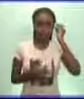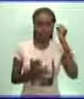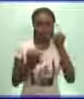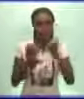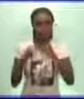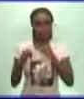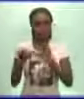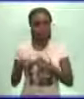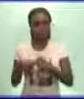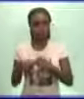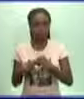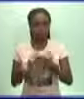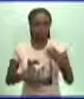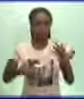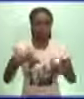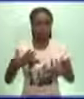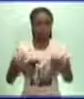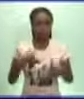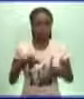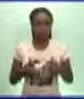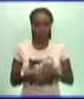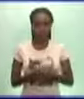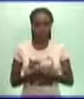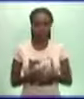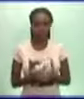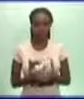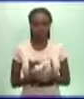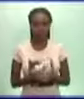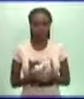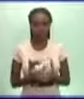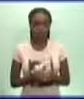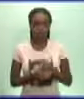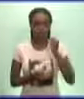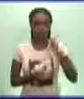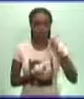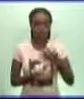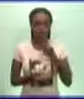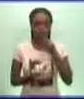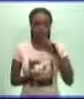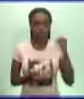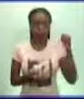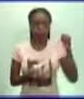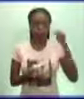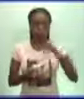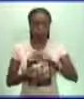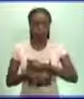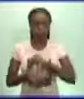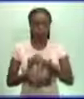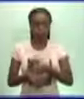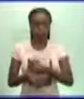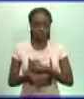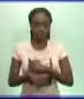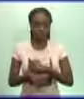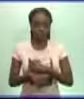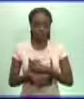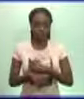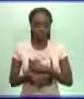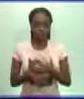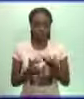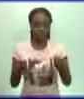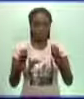información, disfrute y entretenimiento. También nos permite viajar en el tiempo y en el espacio, enriquecer